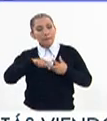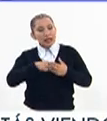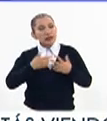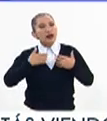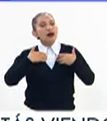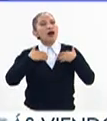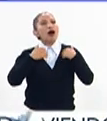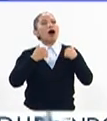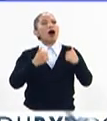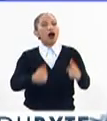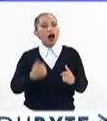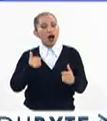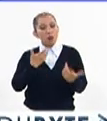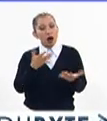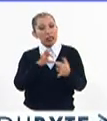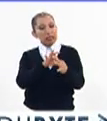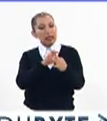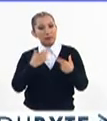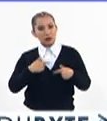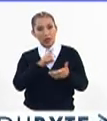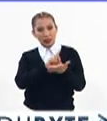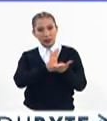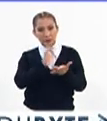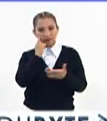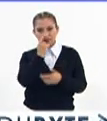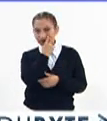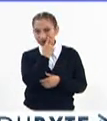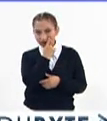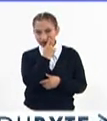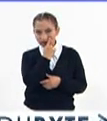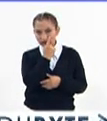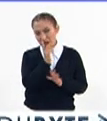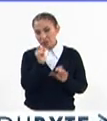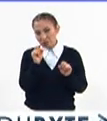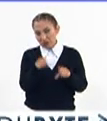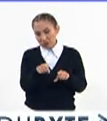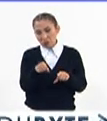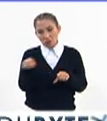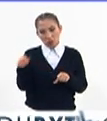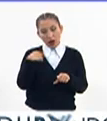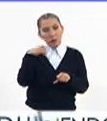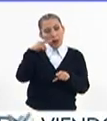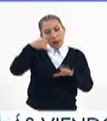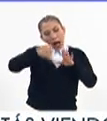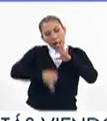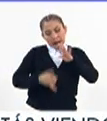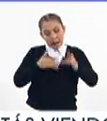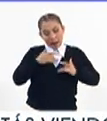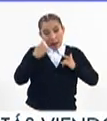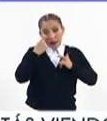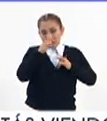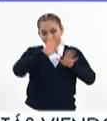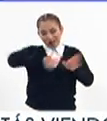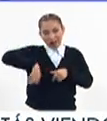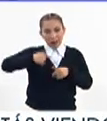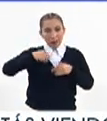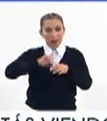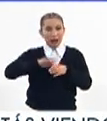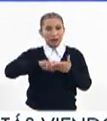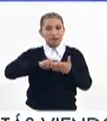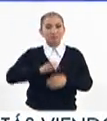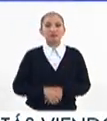a comprender, ser empáticos con las personas de discapacidad visual y pues al mismo tiempo que vean más allá de su sentido de la vista y lo valoren aún